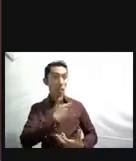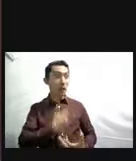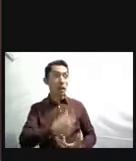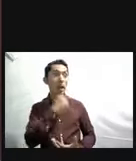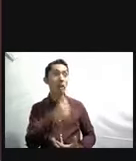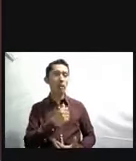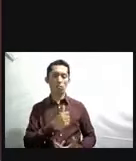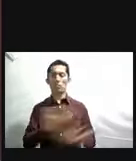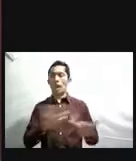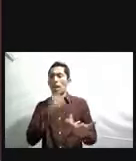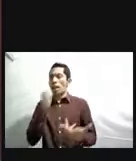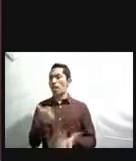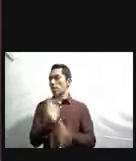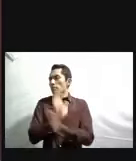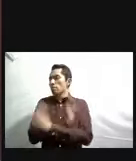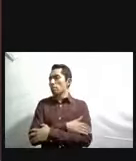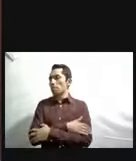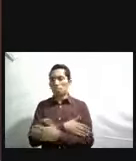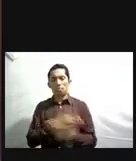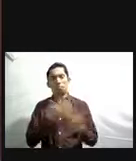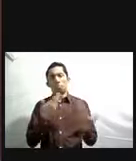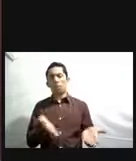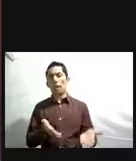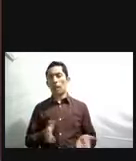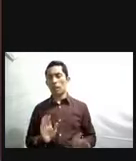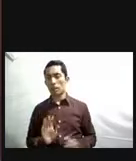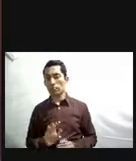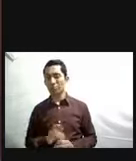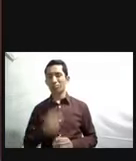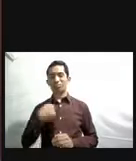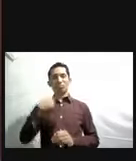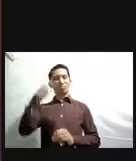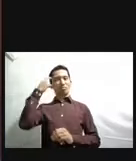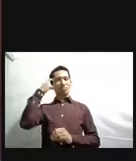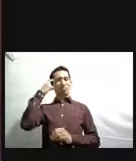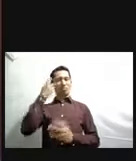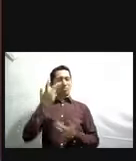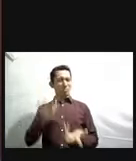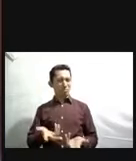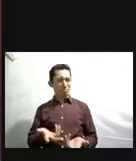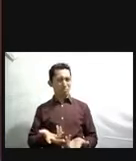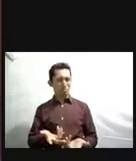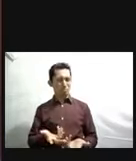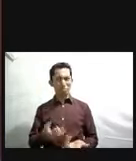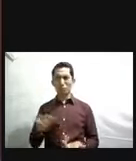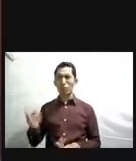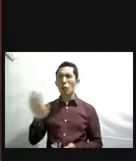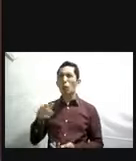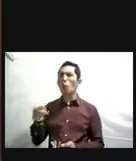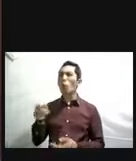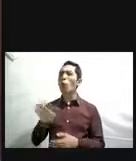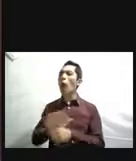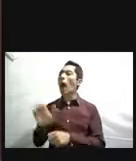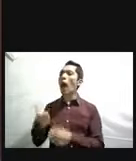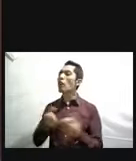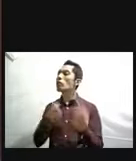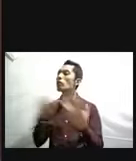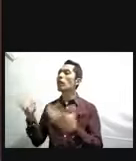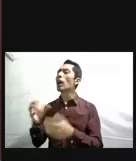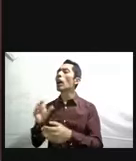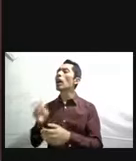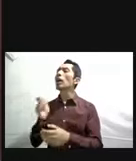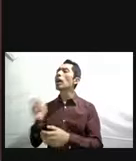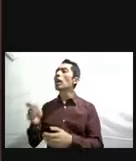la necesidad de pues, preguntar qué era lo que esperaba a cambio, ¿no? Y ella hablaba de un